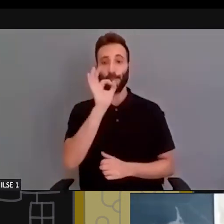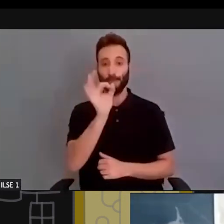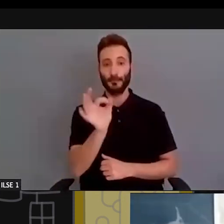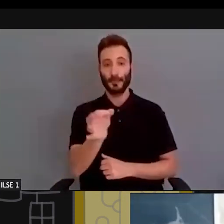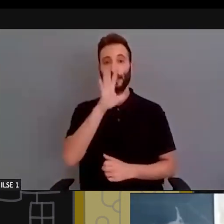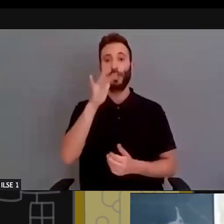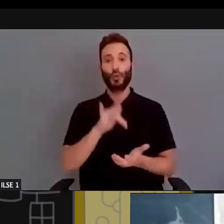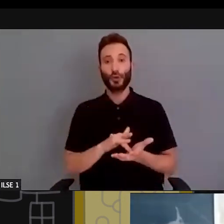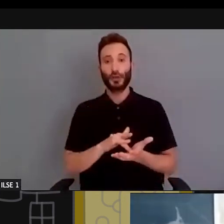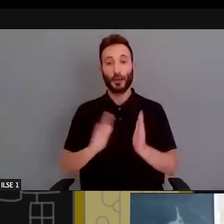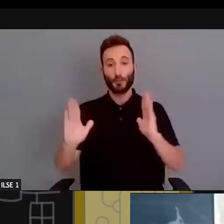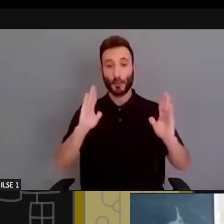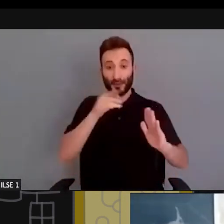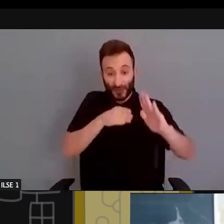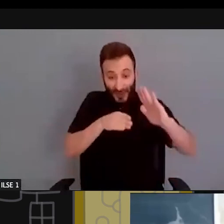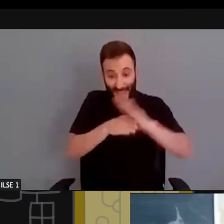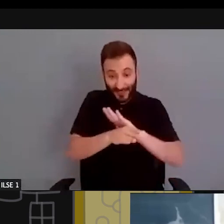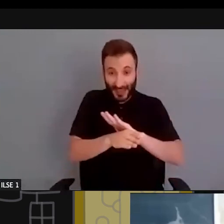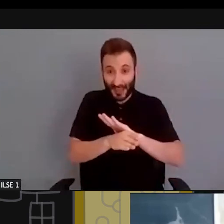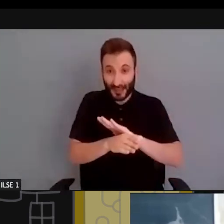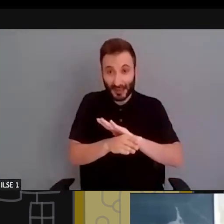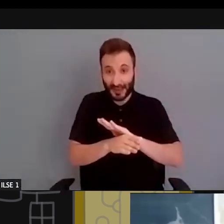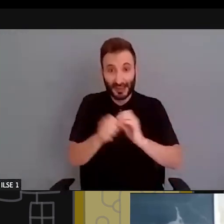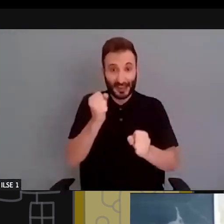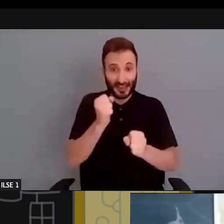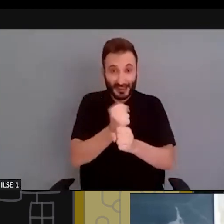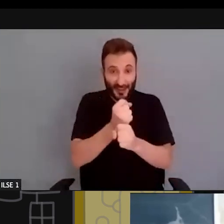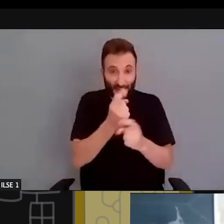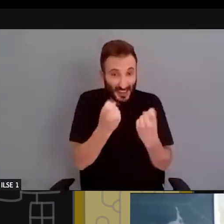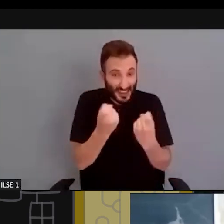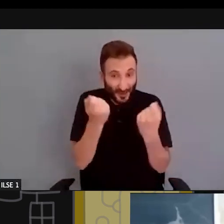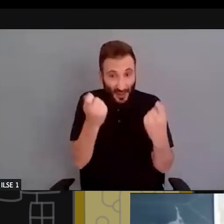alentar la accesibilidad, nos quedamos sin trabajo.